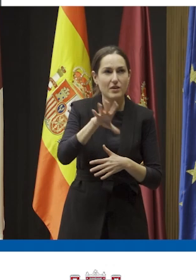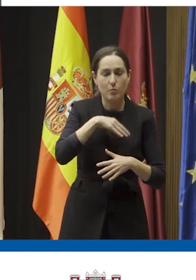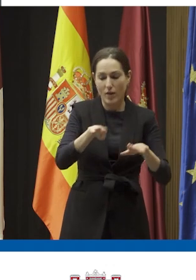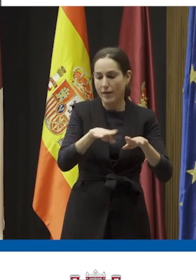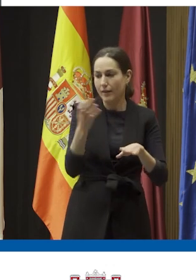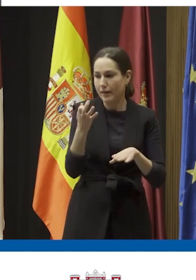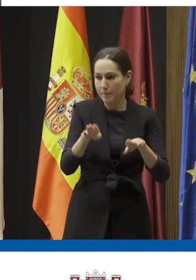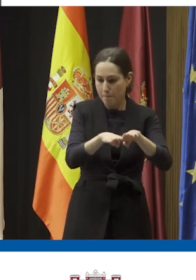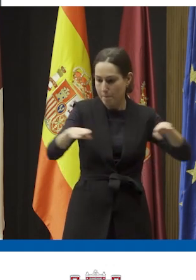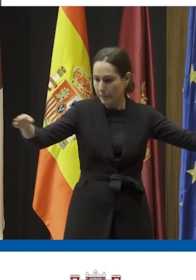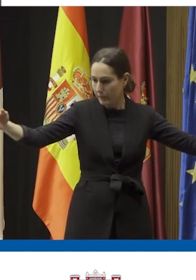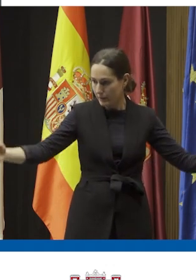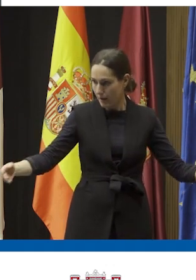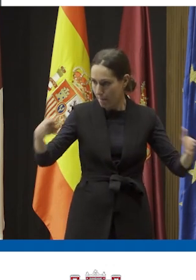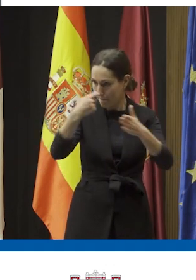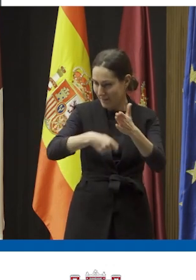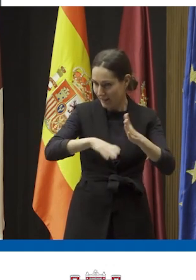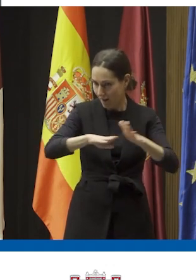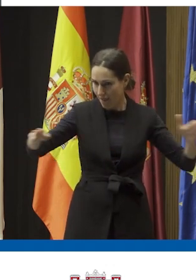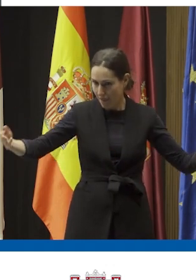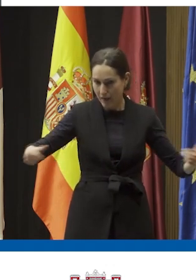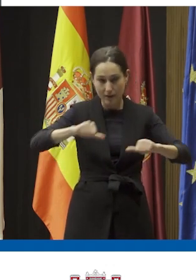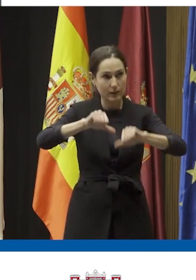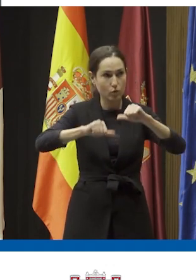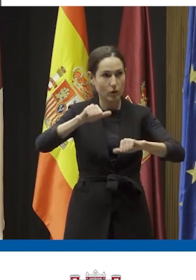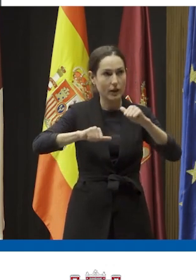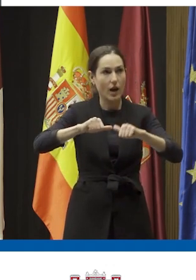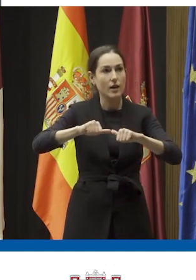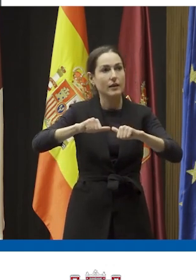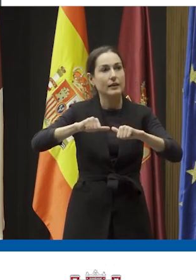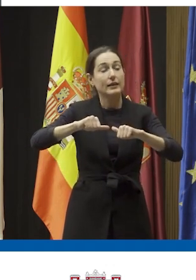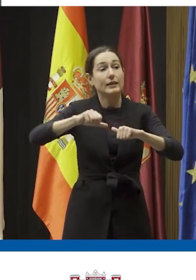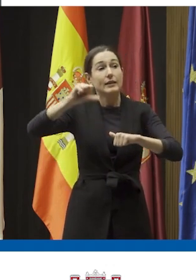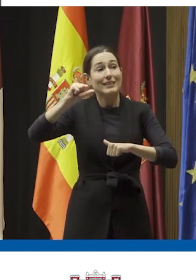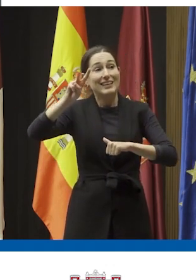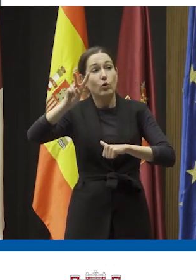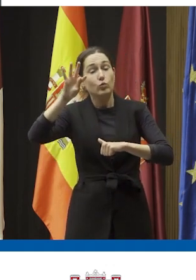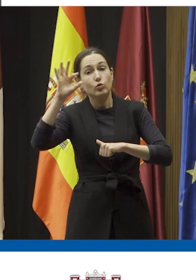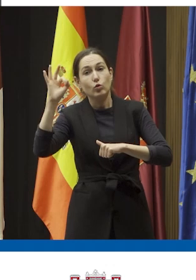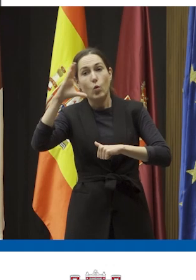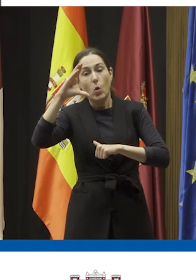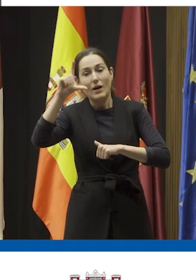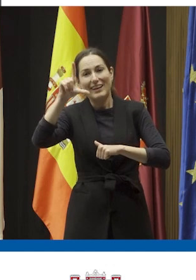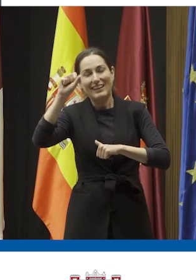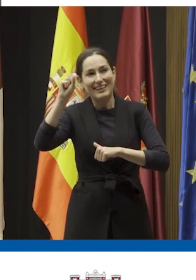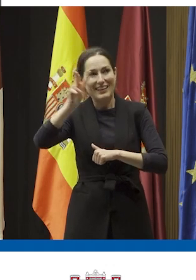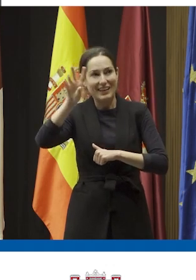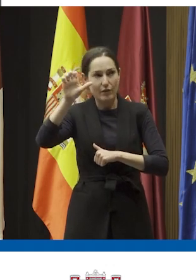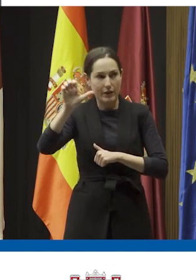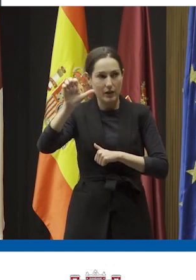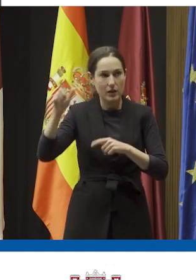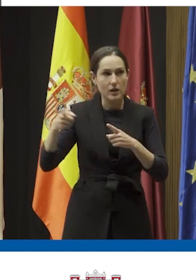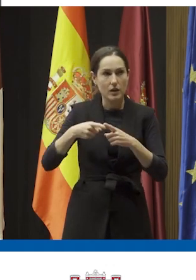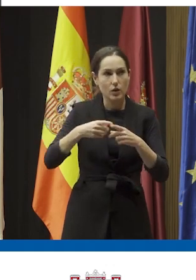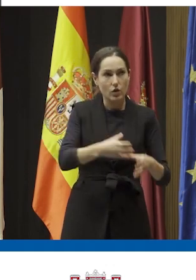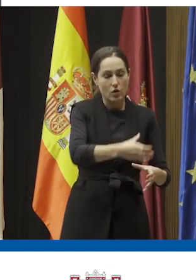mesa metálica quirúrgica, se reconoce el autoclave, ya conocemos la antisepsia, lo que debe ser, y los grandes